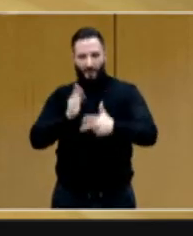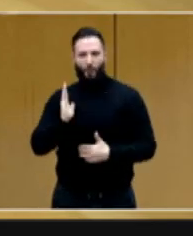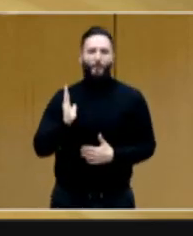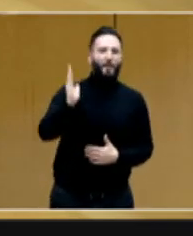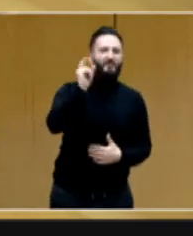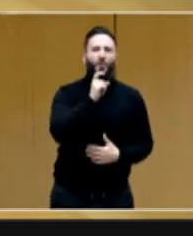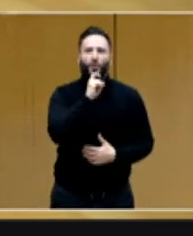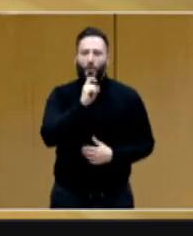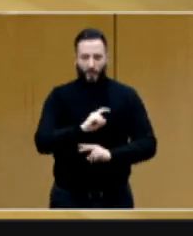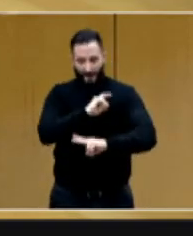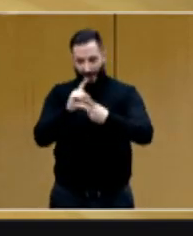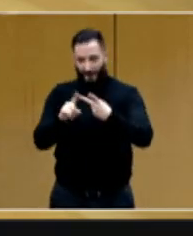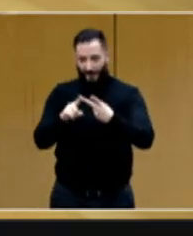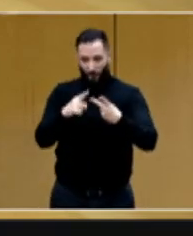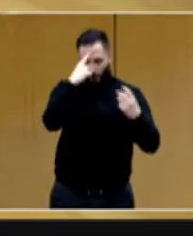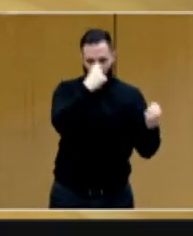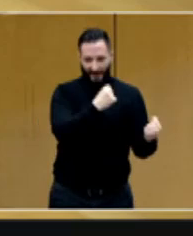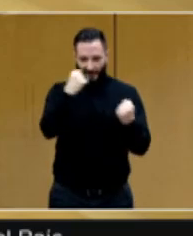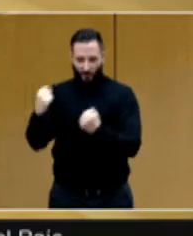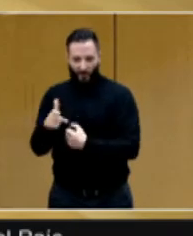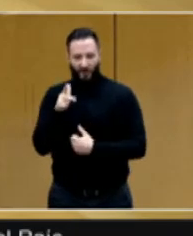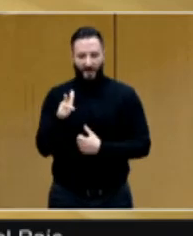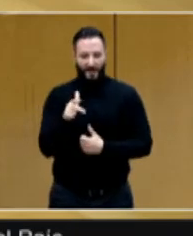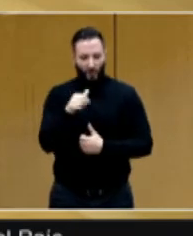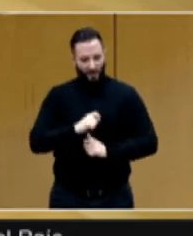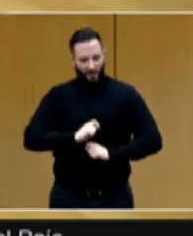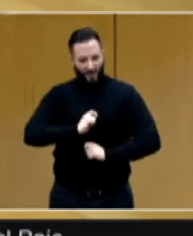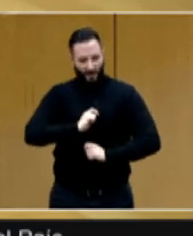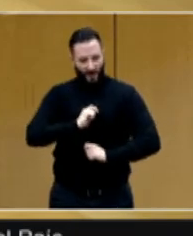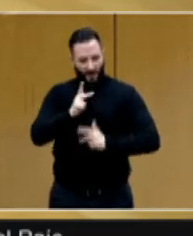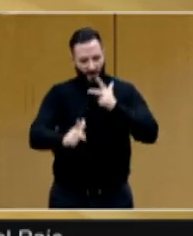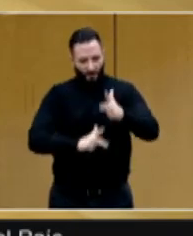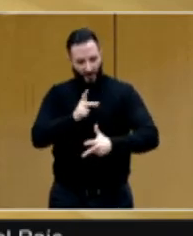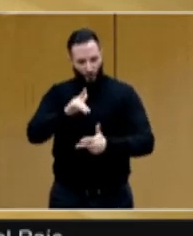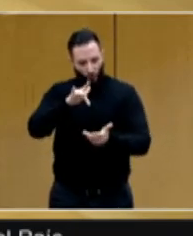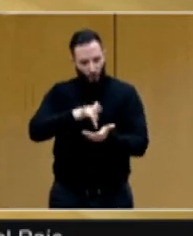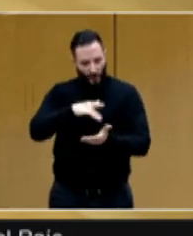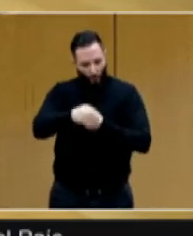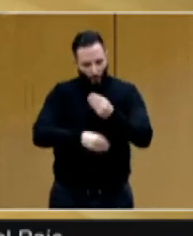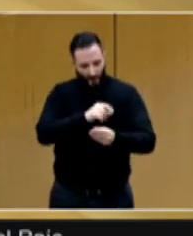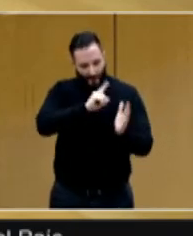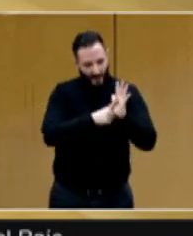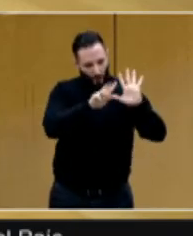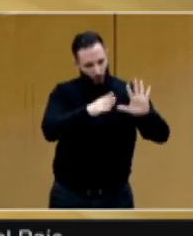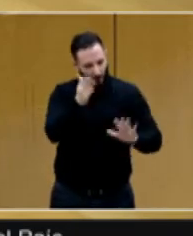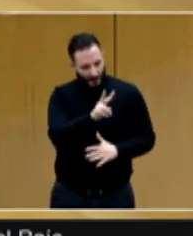las instituciones de derecho civil Vasco coadyuvan a la aplicación práctica de la ley 821 y finalmente qué